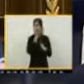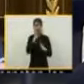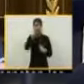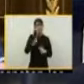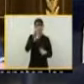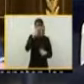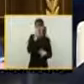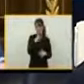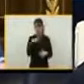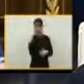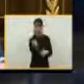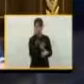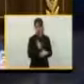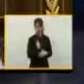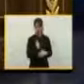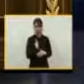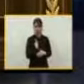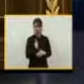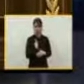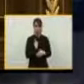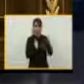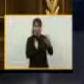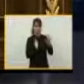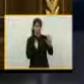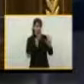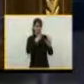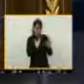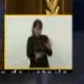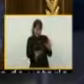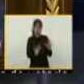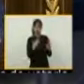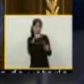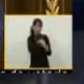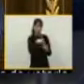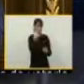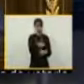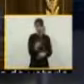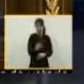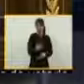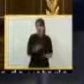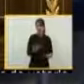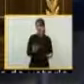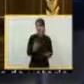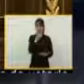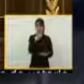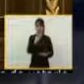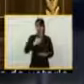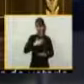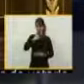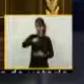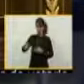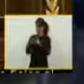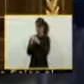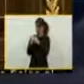encuentra de pronto que viene hacia él un león de esos que pesan 280 o 300 kilos. ¿Esto qué es valiente? Lo más valiente, o